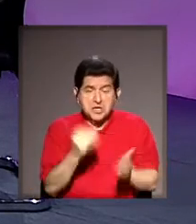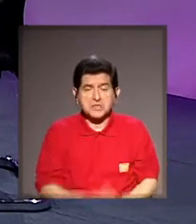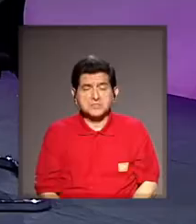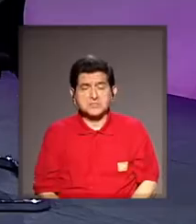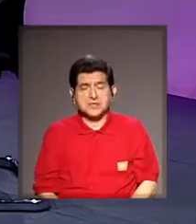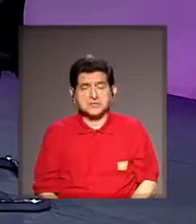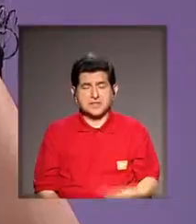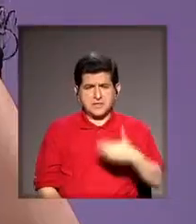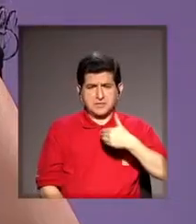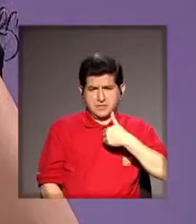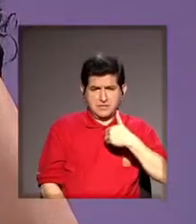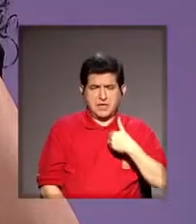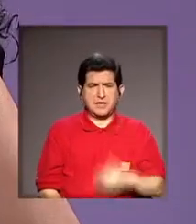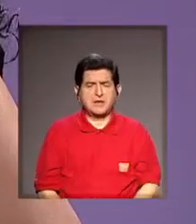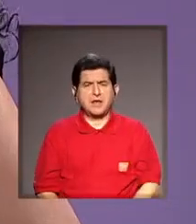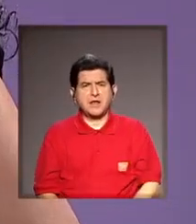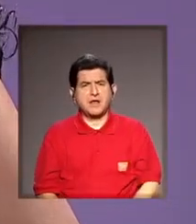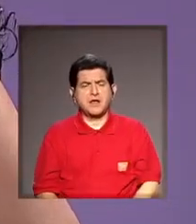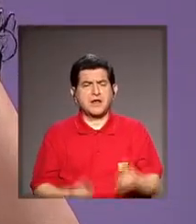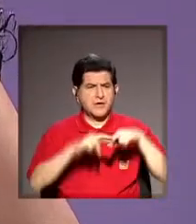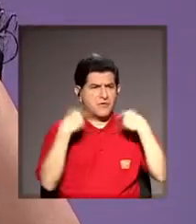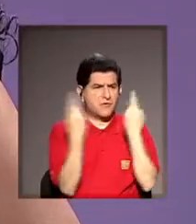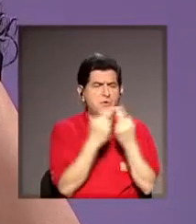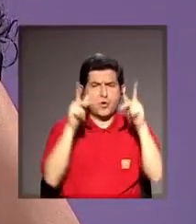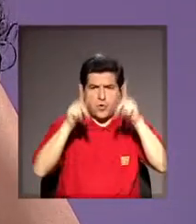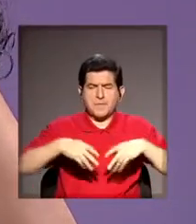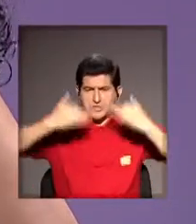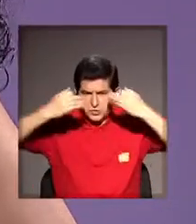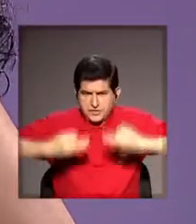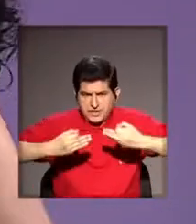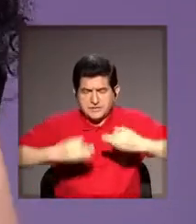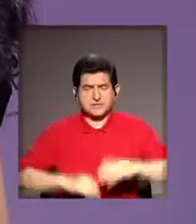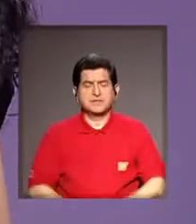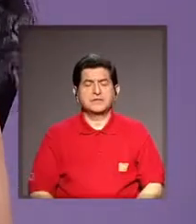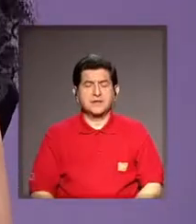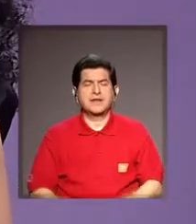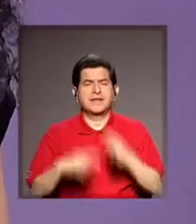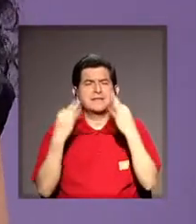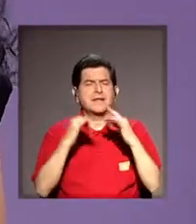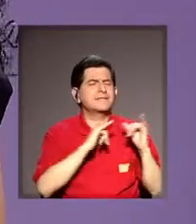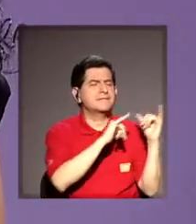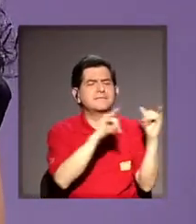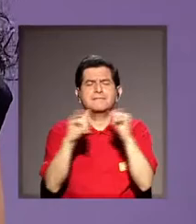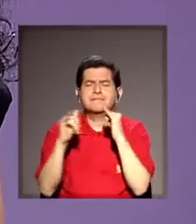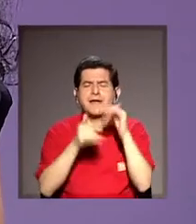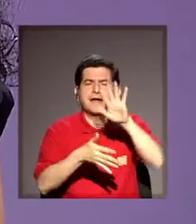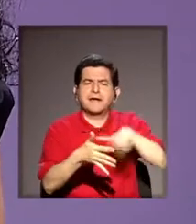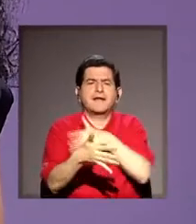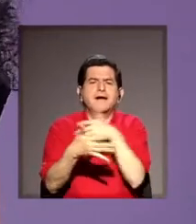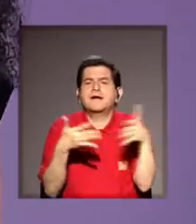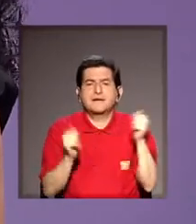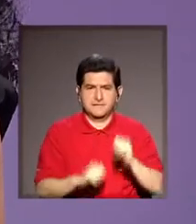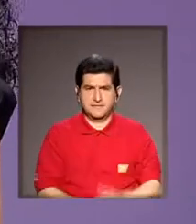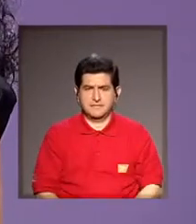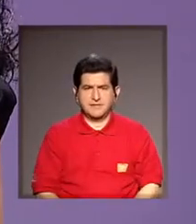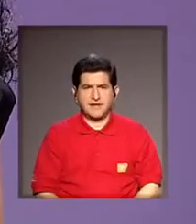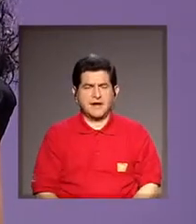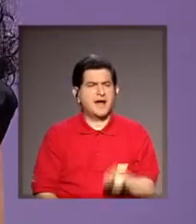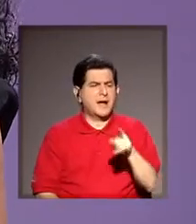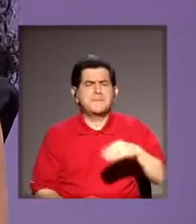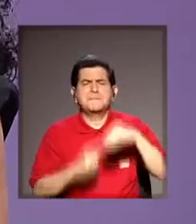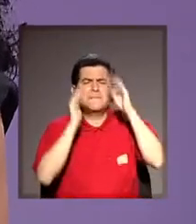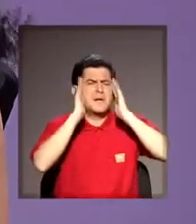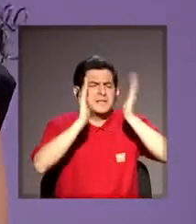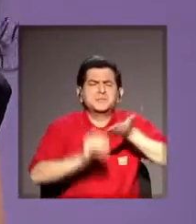reunión con con tomadores de decisión entonces poner en común bueno cuál es cuál es nuestra agenda pero ay qué es lo que vamos a priorizar